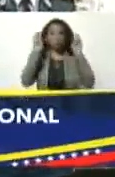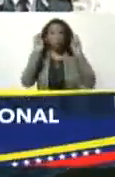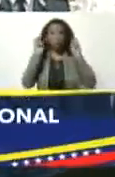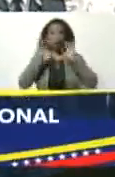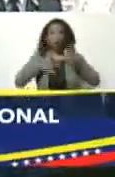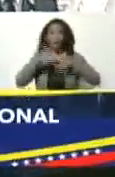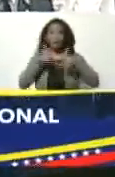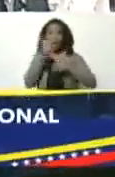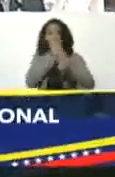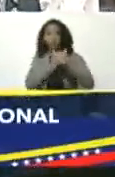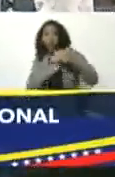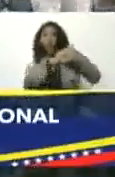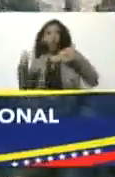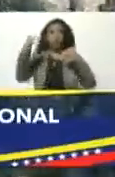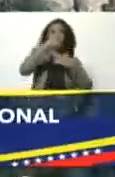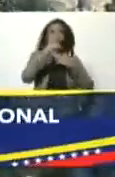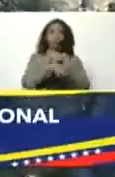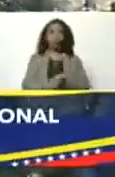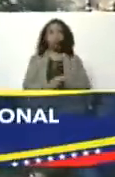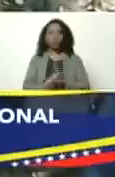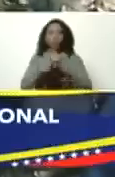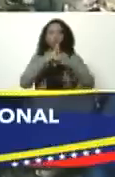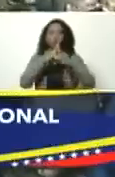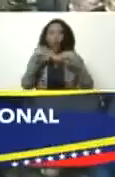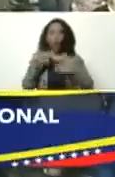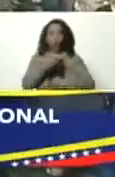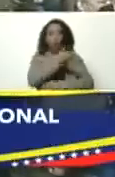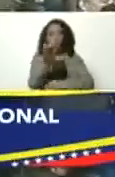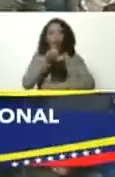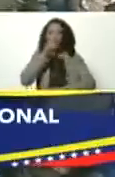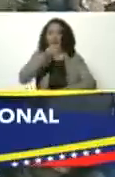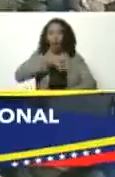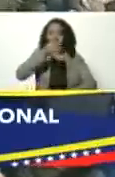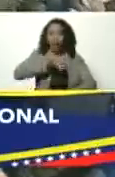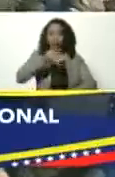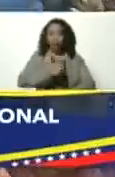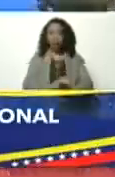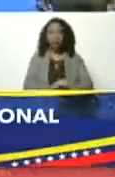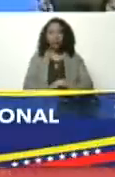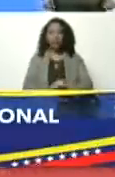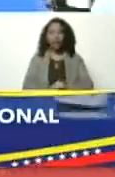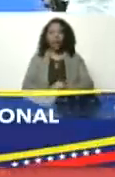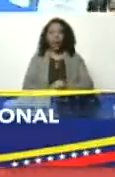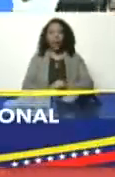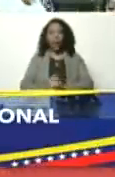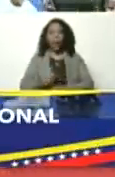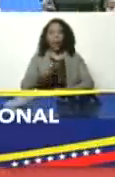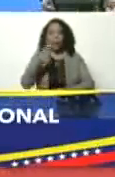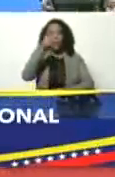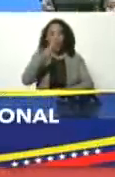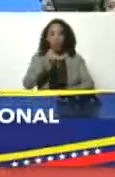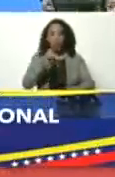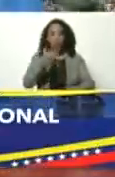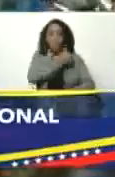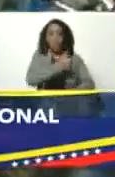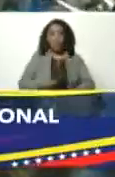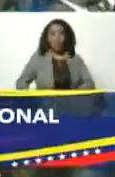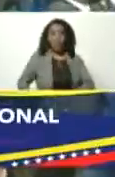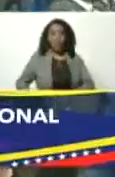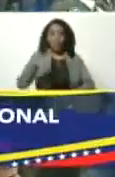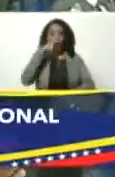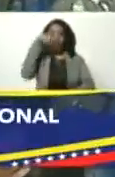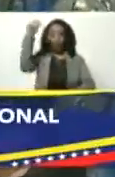de ascenso. Señores, tengan todas y todos, muy buenas tardes. El ciudadano general, el ciudadano Nicolás Maduro